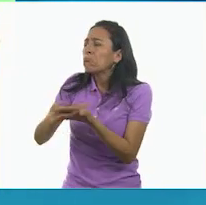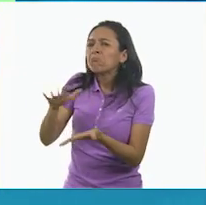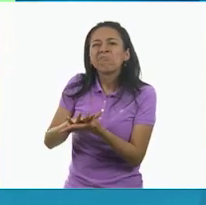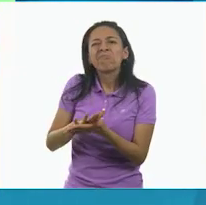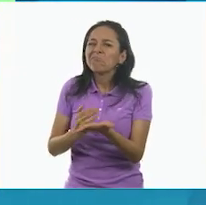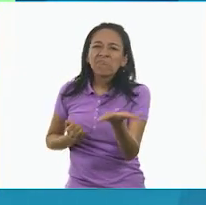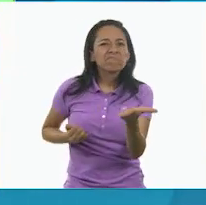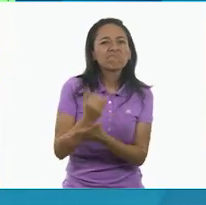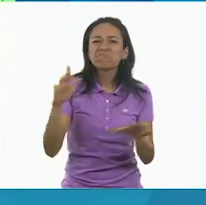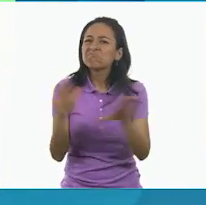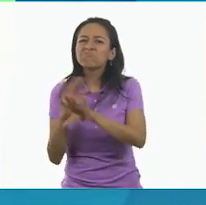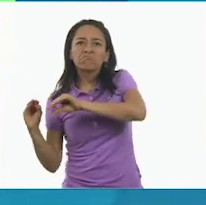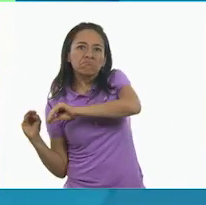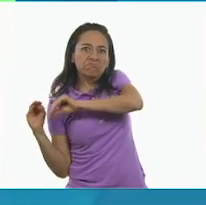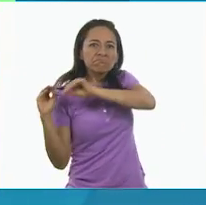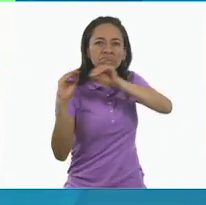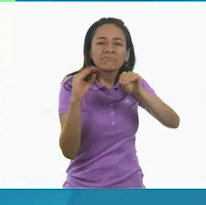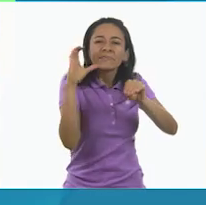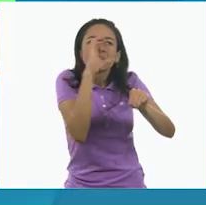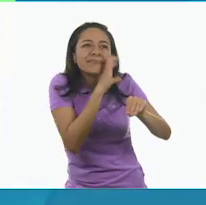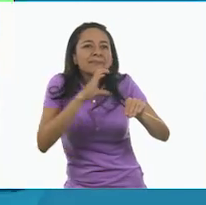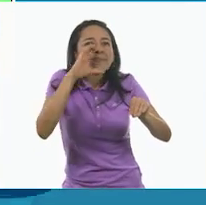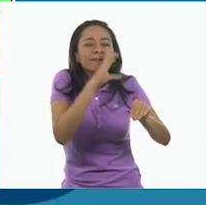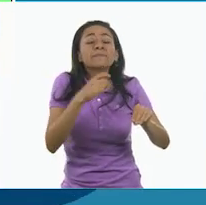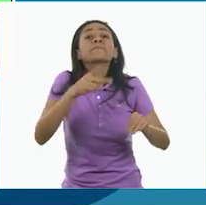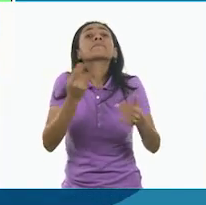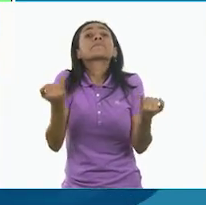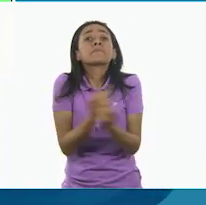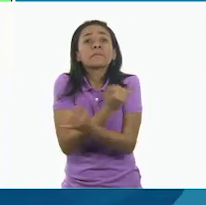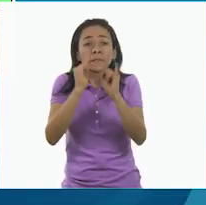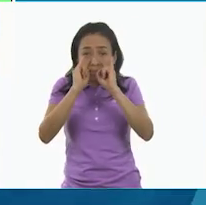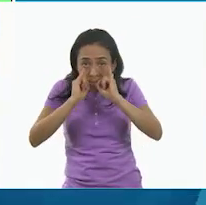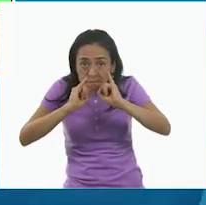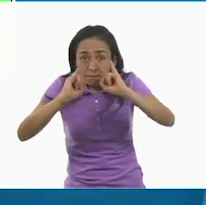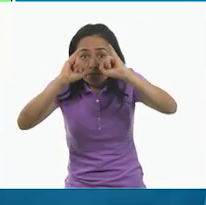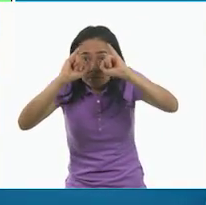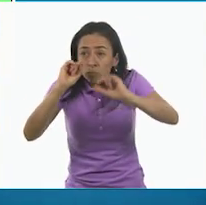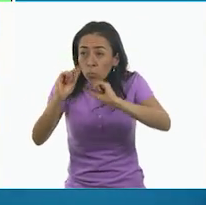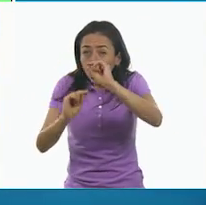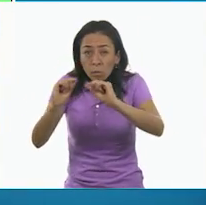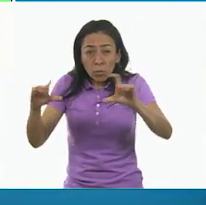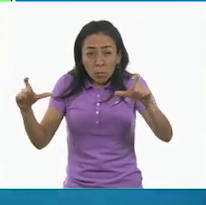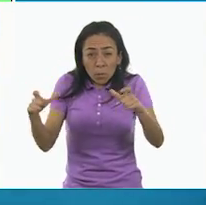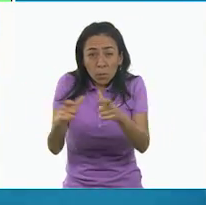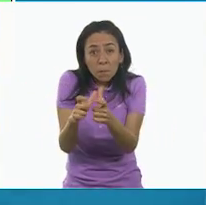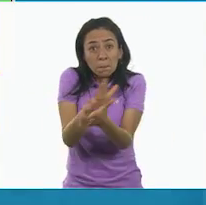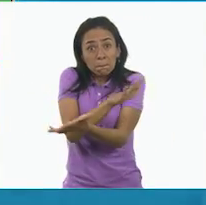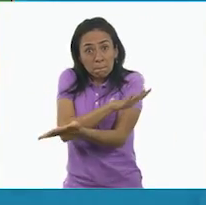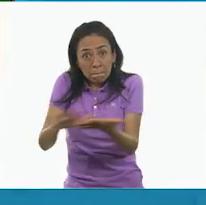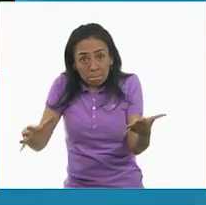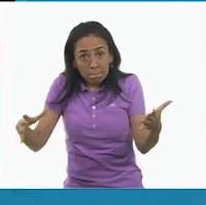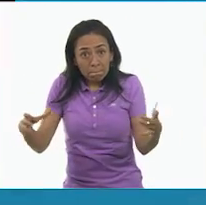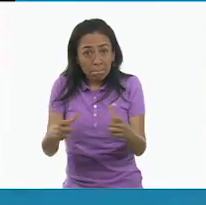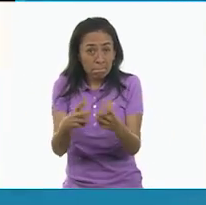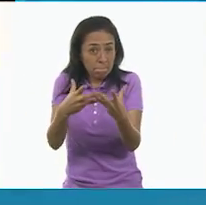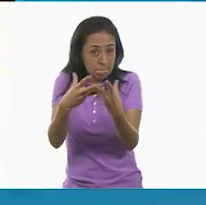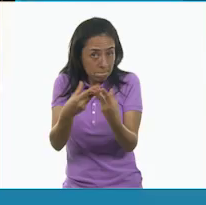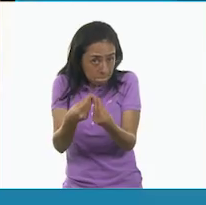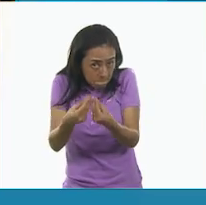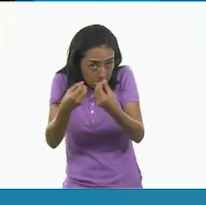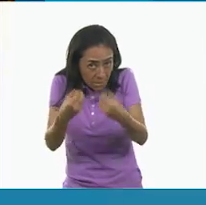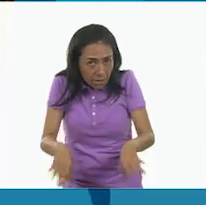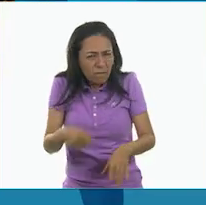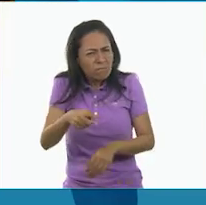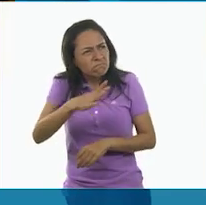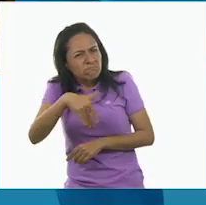Asimismo, la extinción de grandes animales como el mamut derivó en nuevas formas de aprovechamiento del entorno. Surgieron